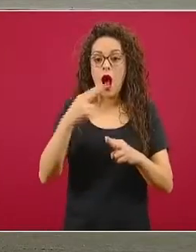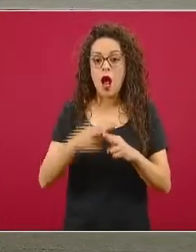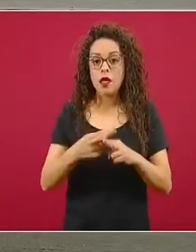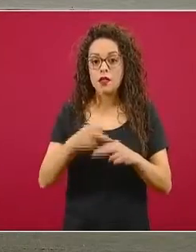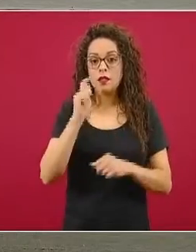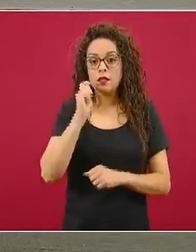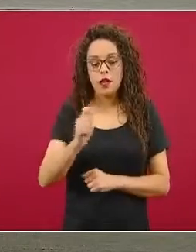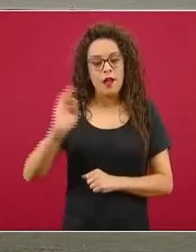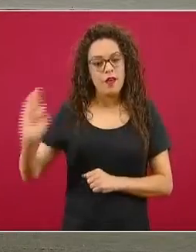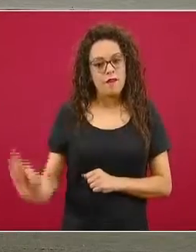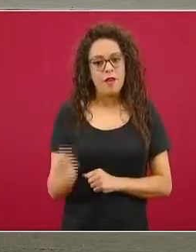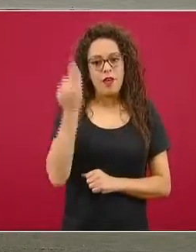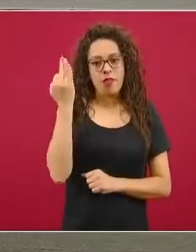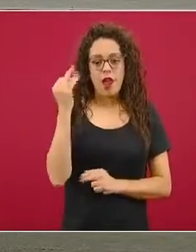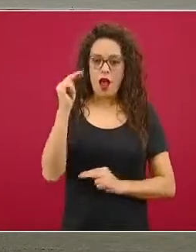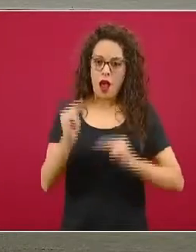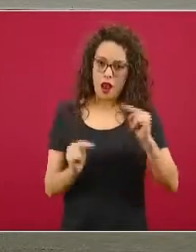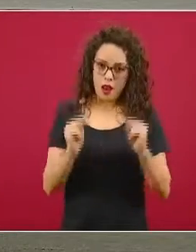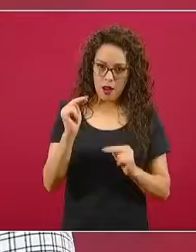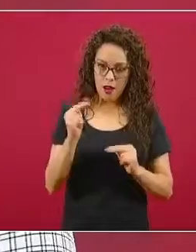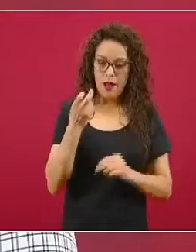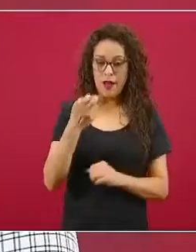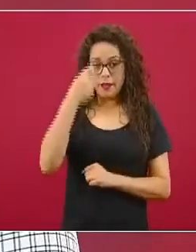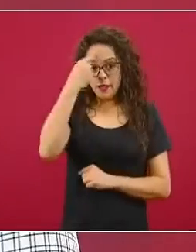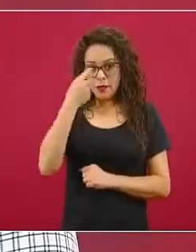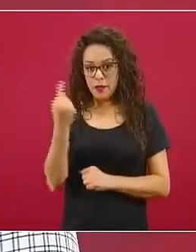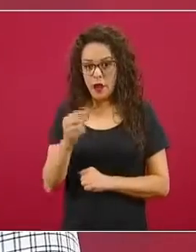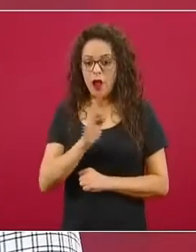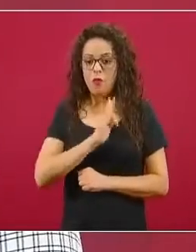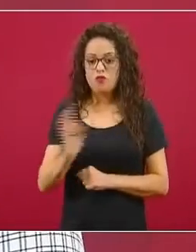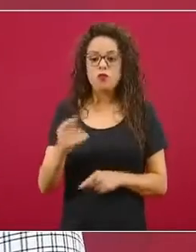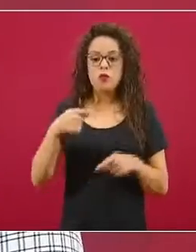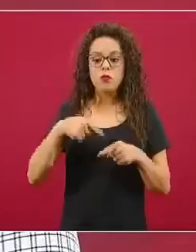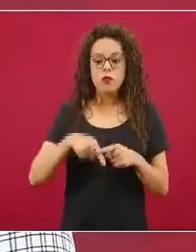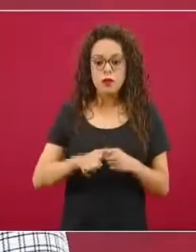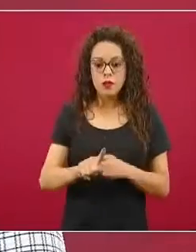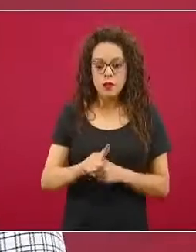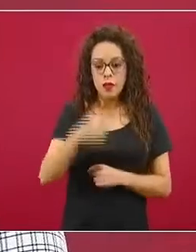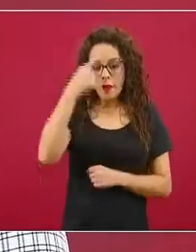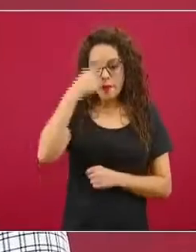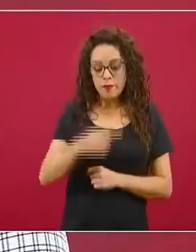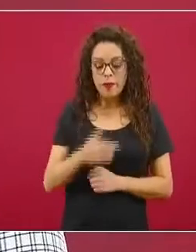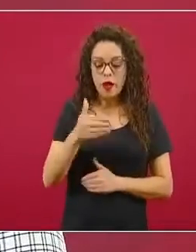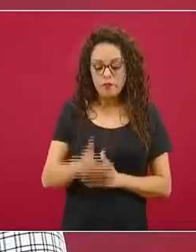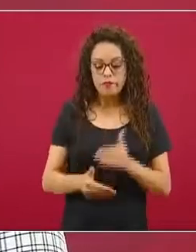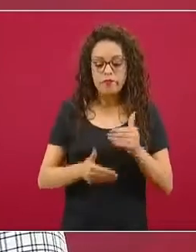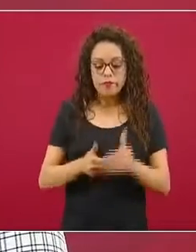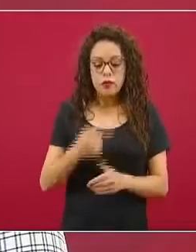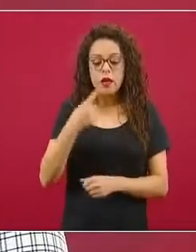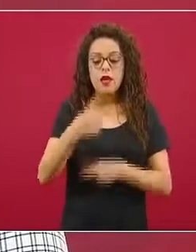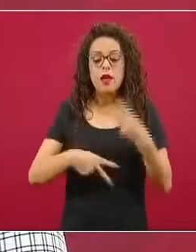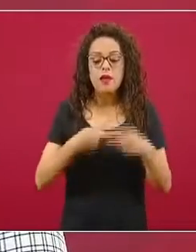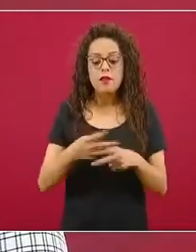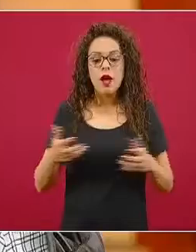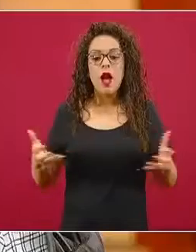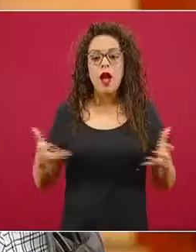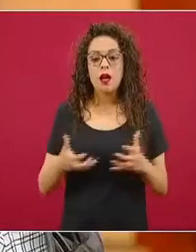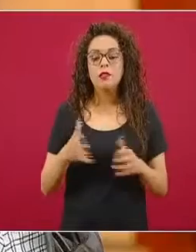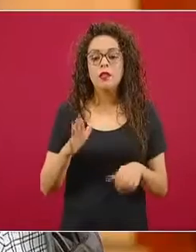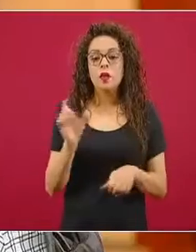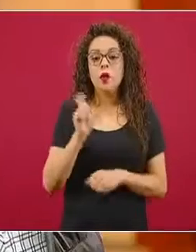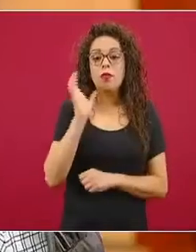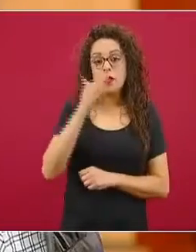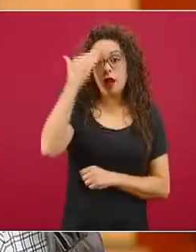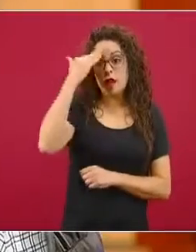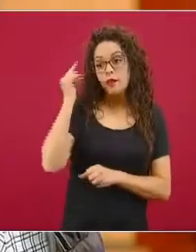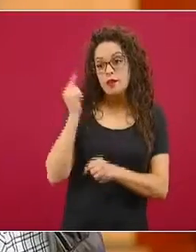al nivel federal. Y esto es precisamente para poder iniciar con el seguimiento de lo que se hace a consecuencia de la identificación del